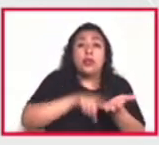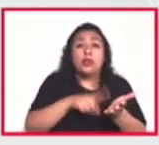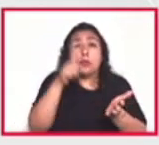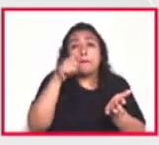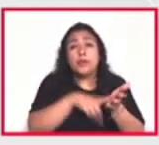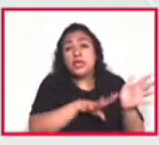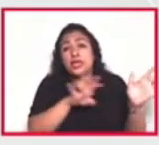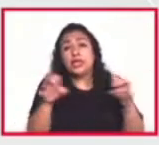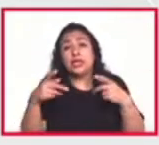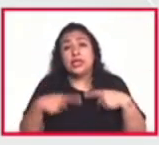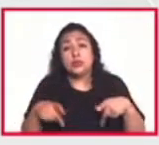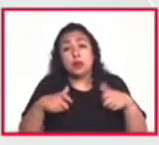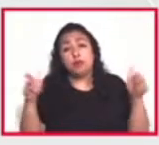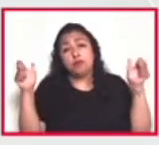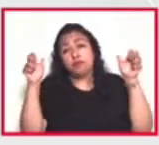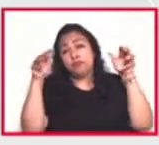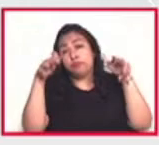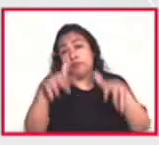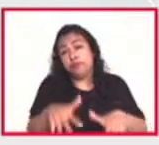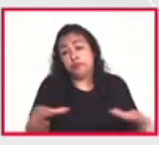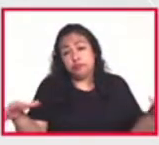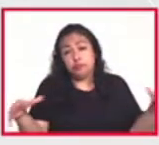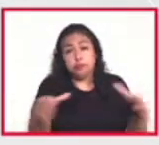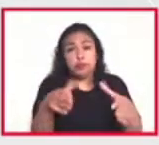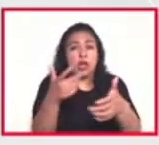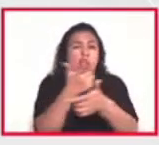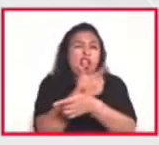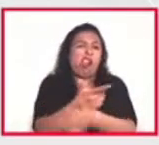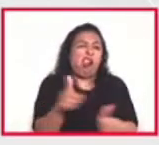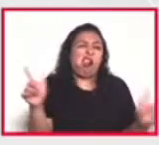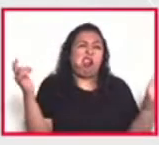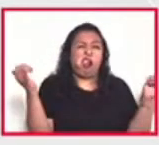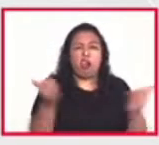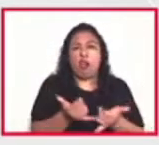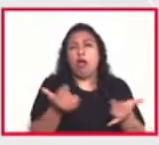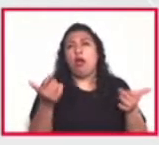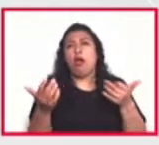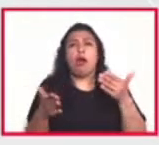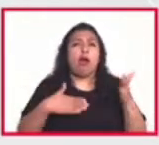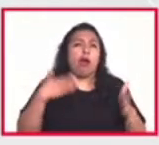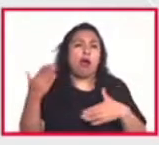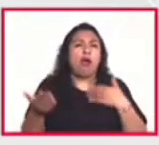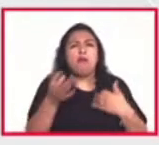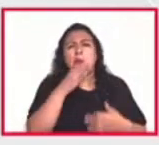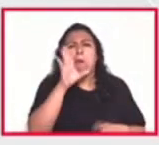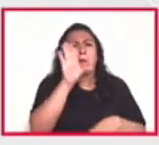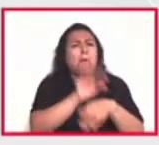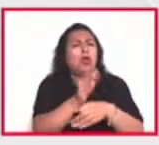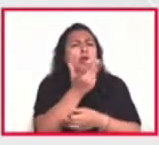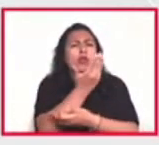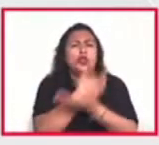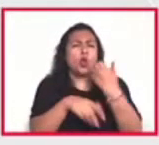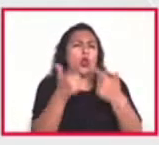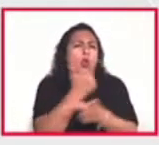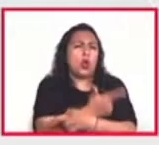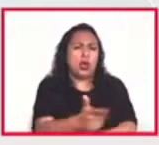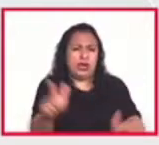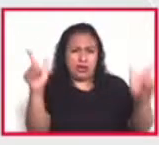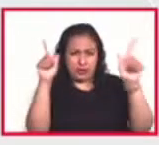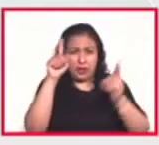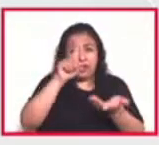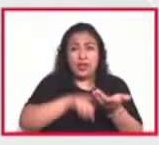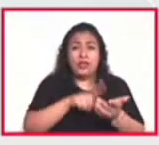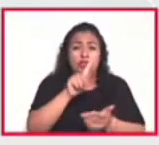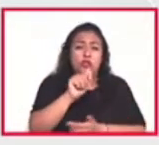1.500 personas en un microcosmos de libertinaje en donde todo estaba permitido. El del Templo del Tecno